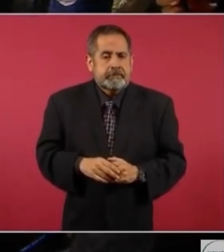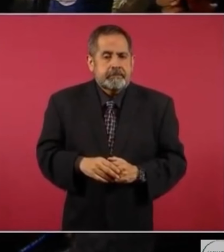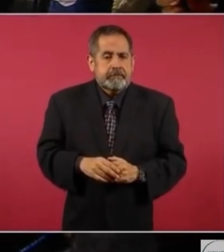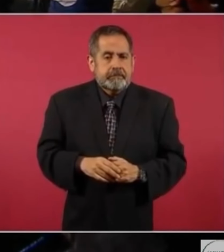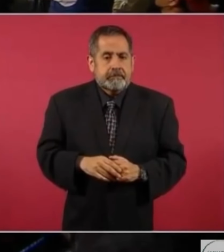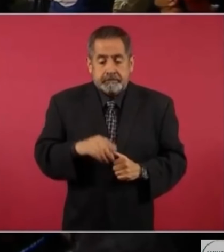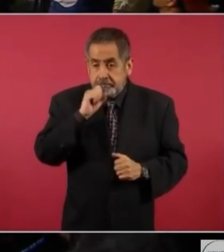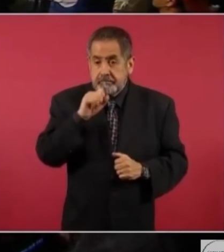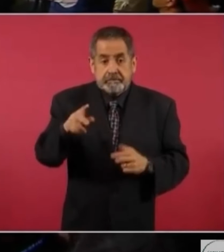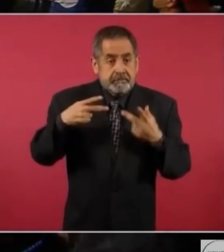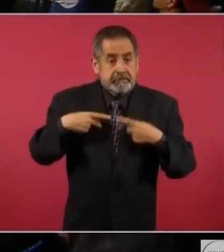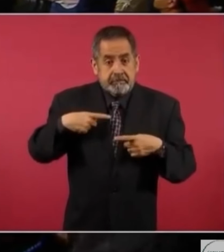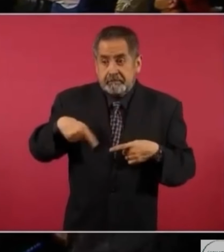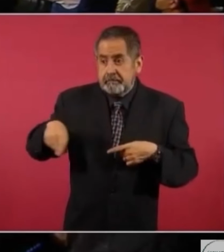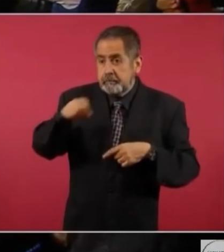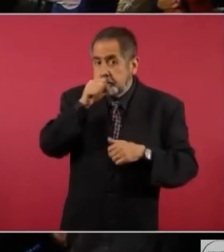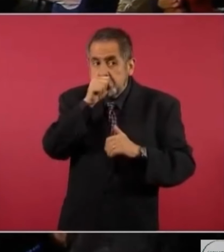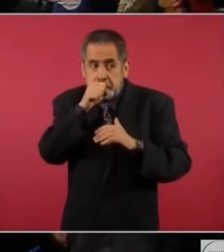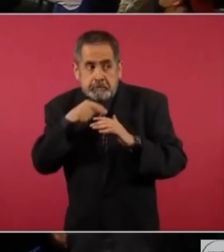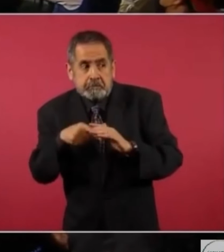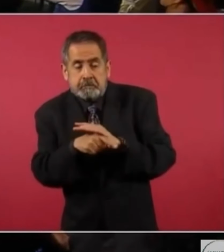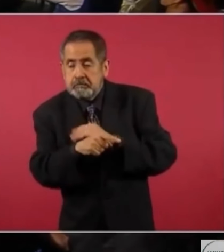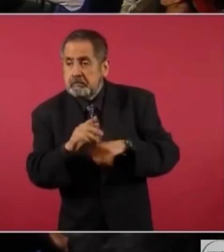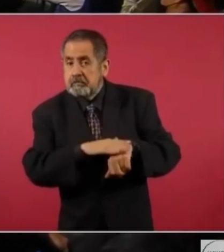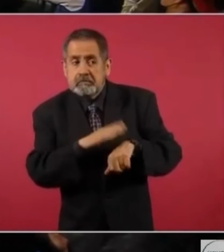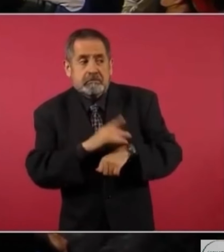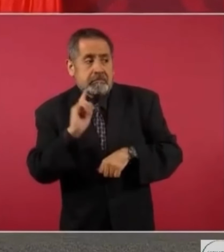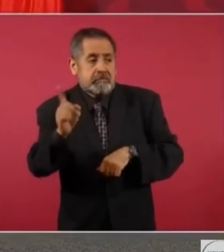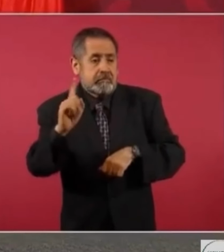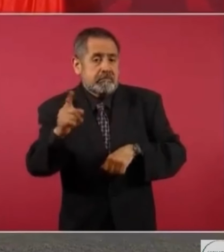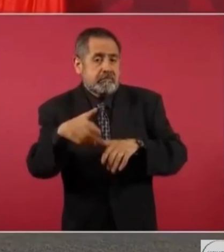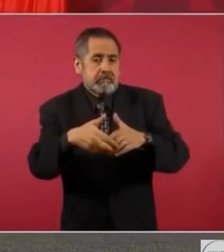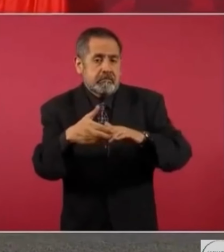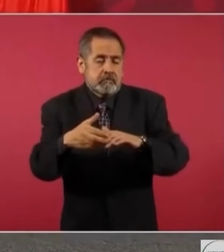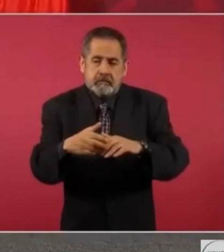por los mismos pobladores cosa que me da mucho gusto